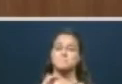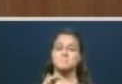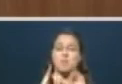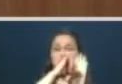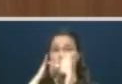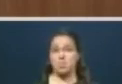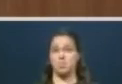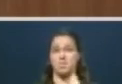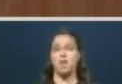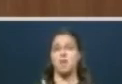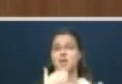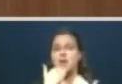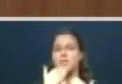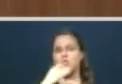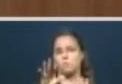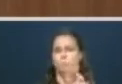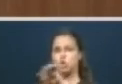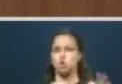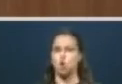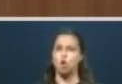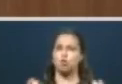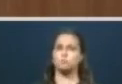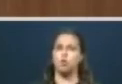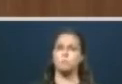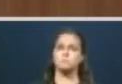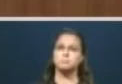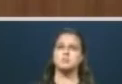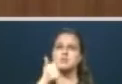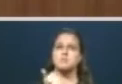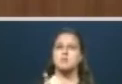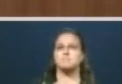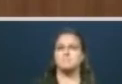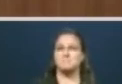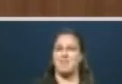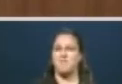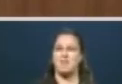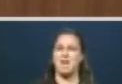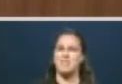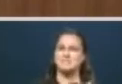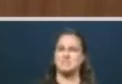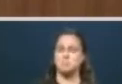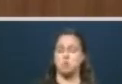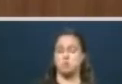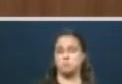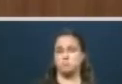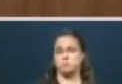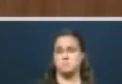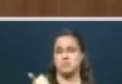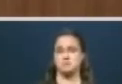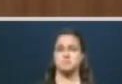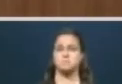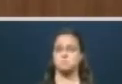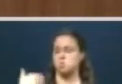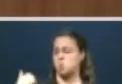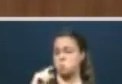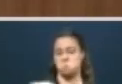a través de distintos protocolos y convenios relativos especialmente a la prestación más eficaz de los servicios esenciales en los